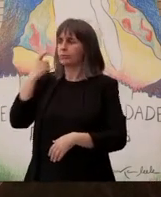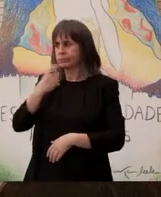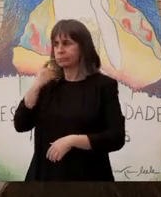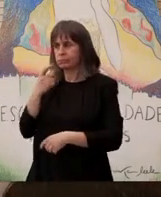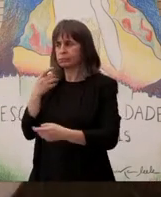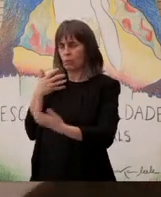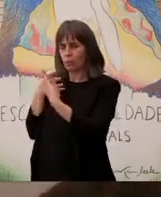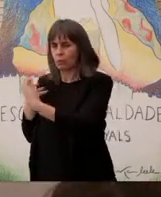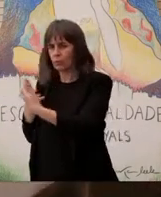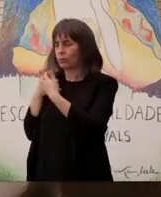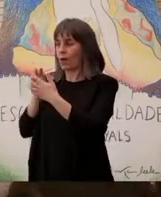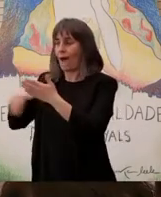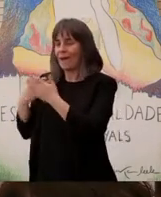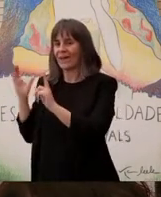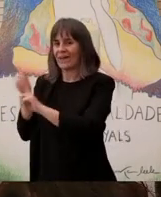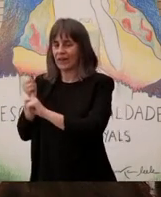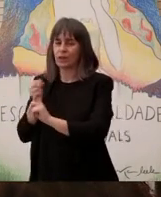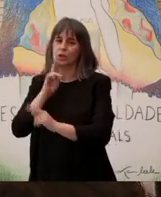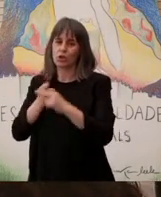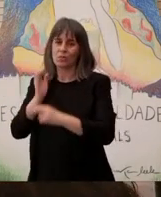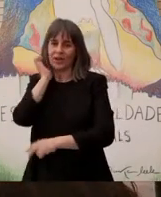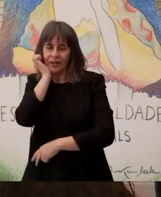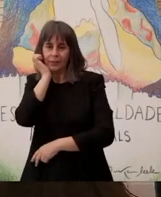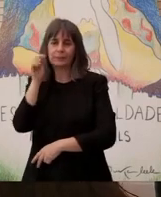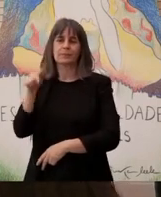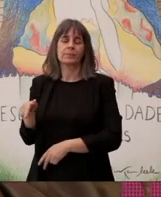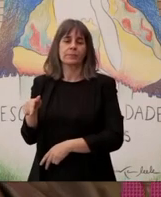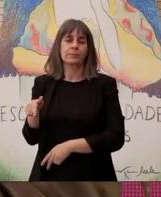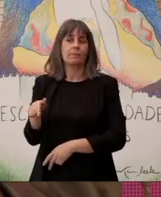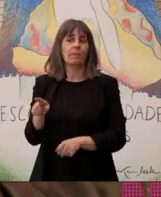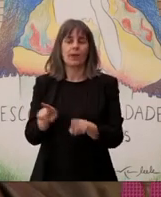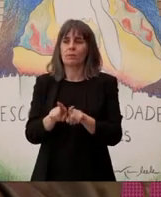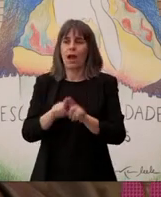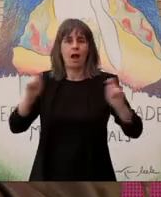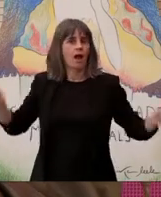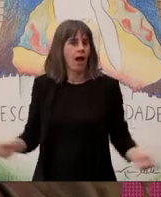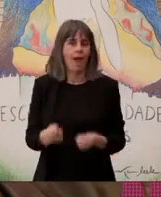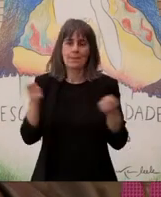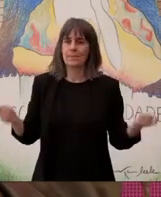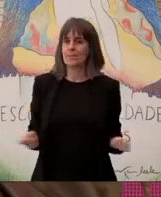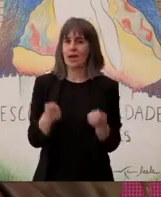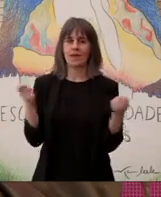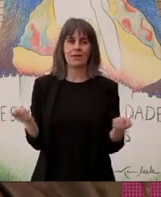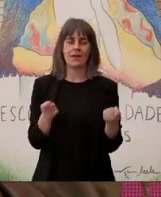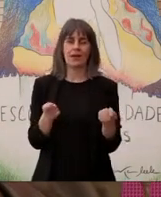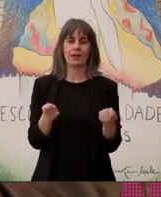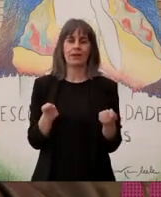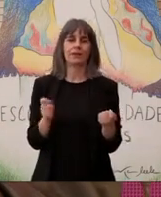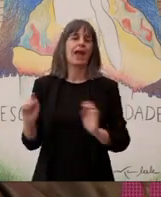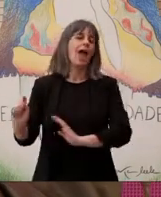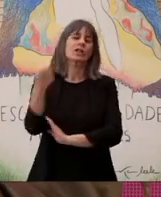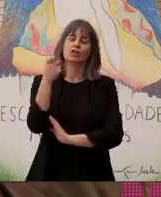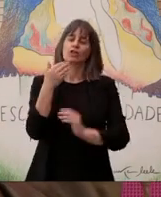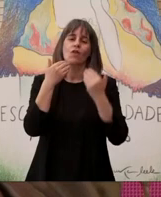una Compostela de territoriedad y una campaña que yo creo que o éxito como siempre era sentida